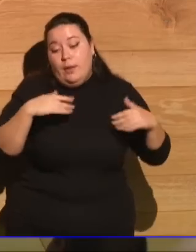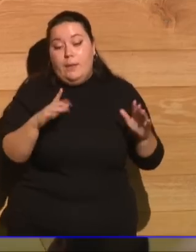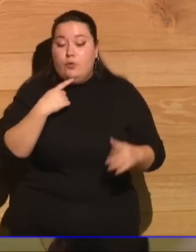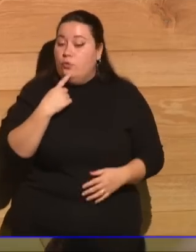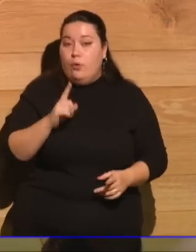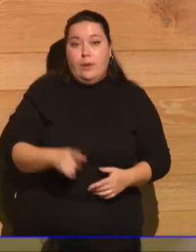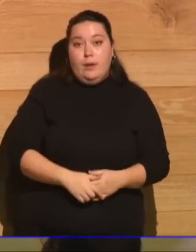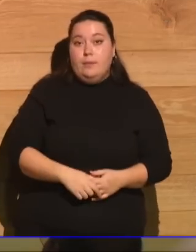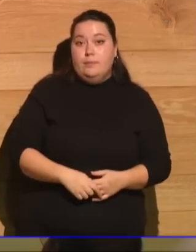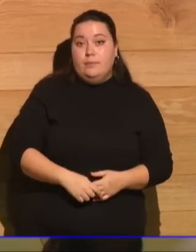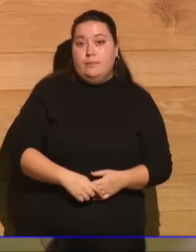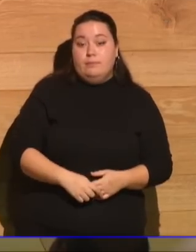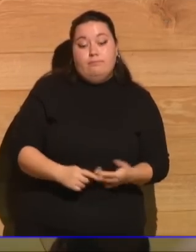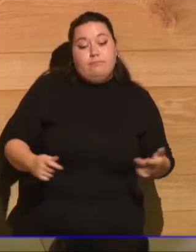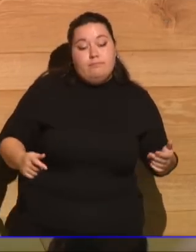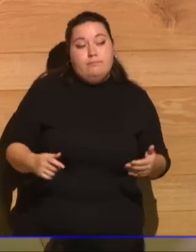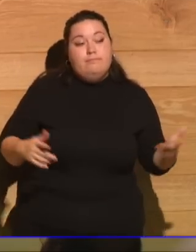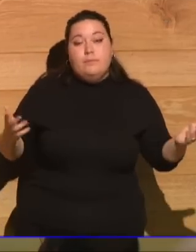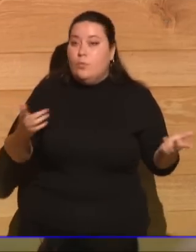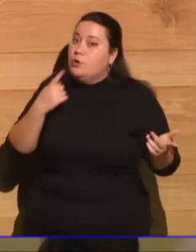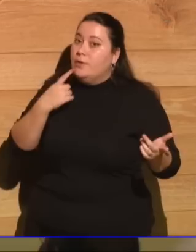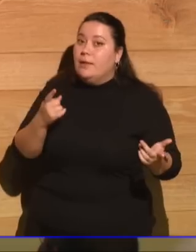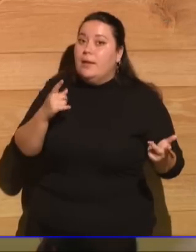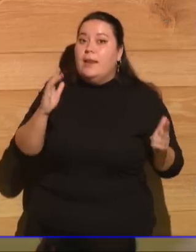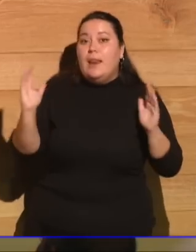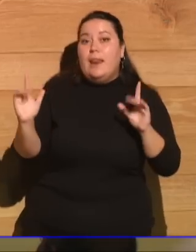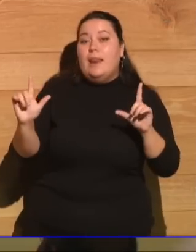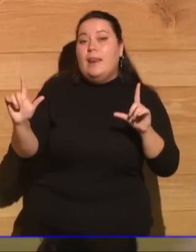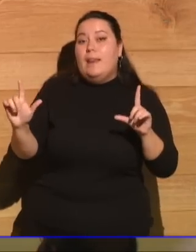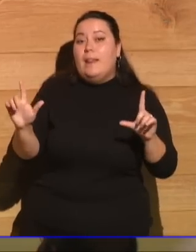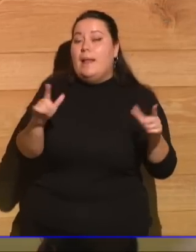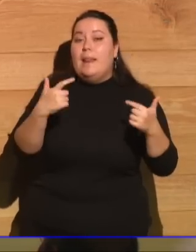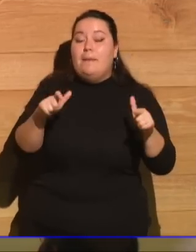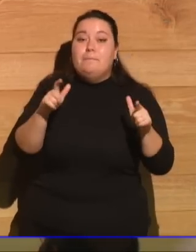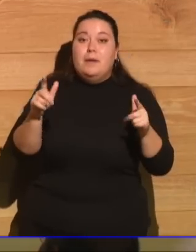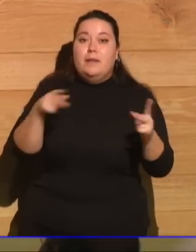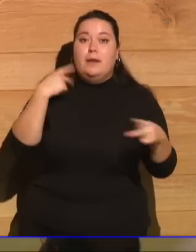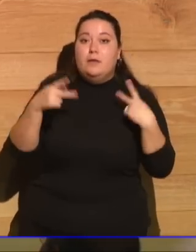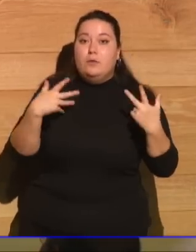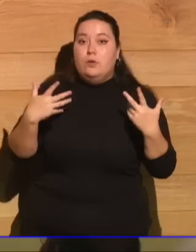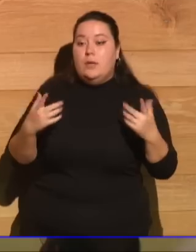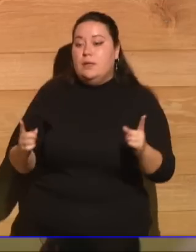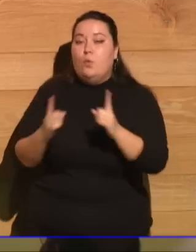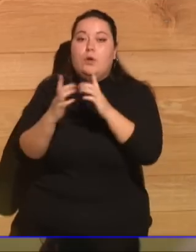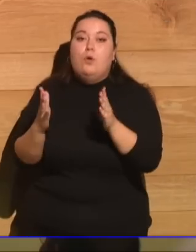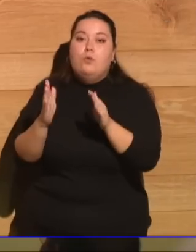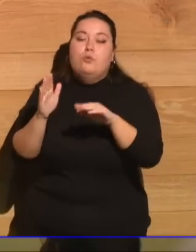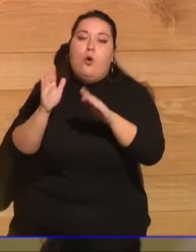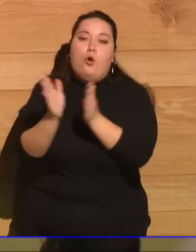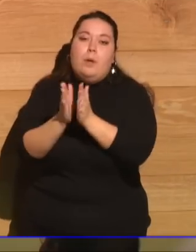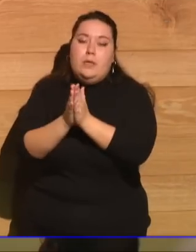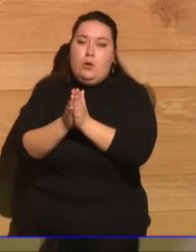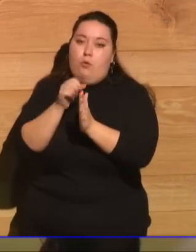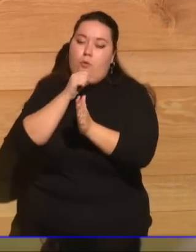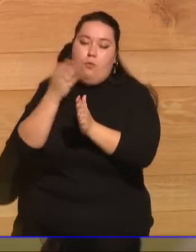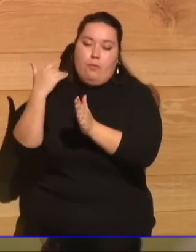no lo contaría. O sea, si... Vale, pues diré en la escena del restaurante Vale. cuando se encuentran con un antiguo compañero. Y ya está. Y